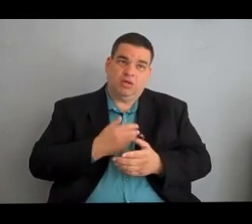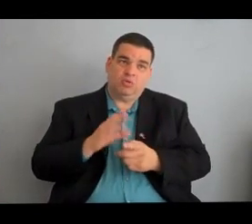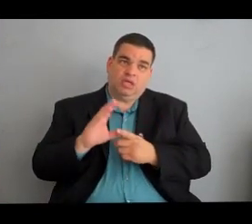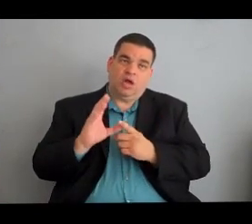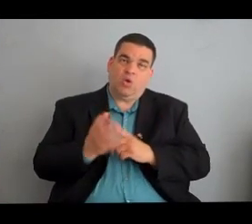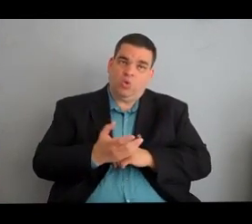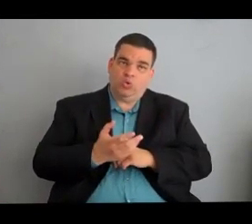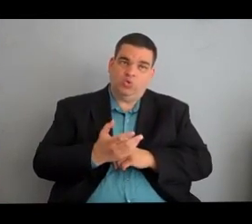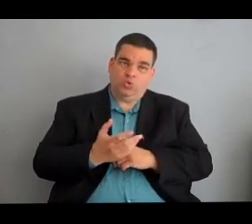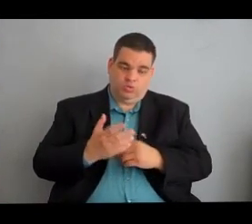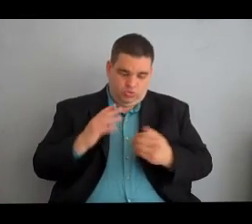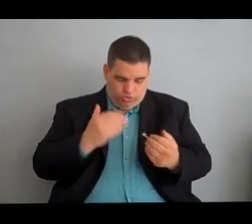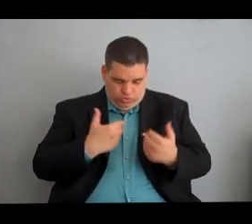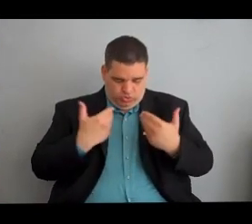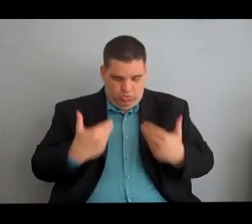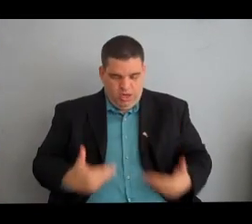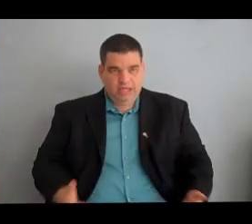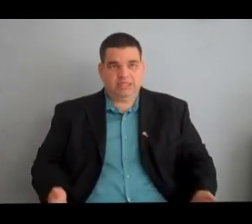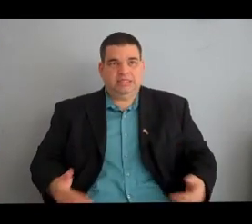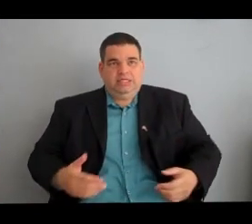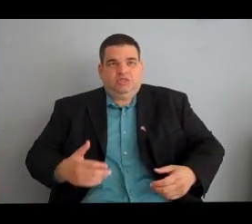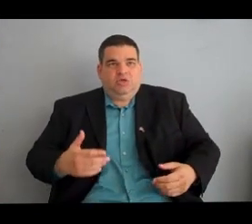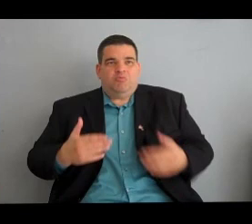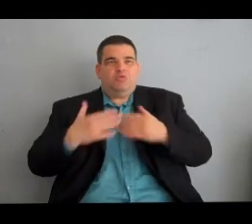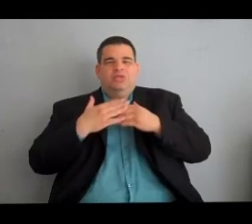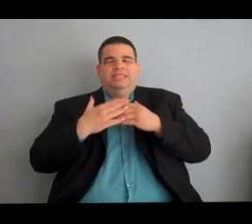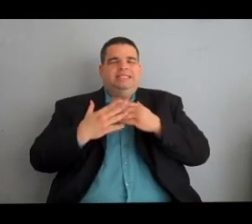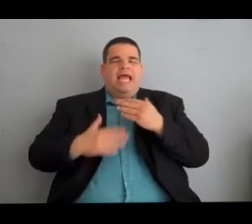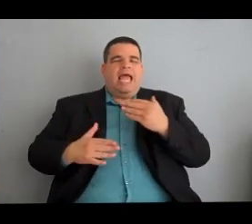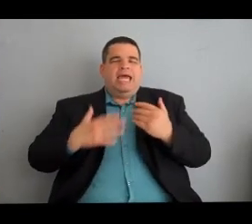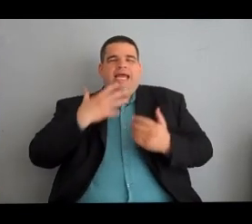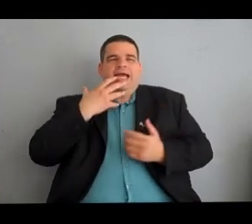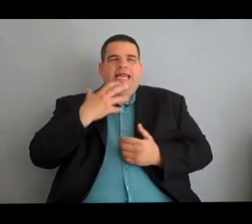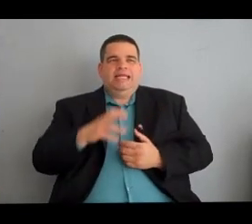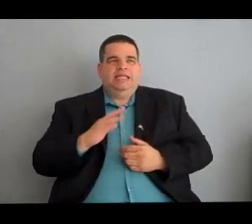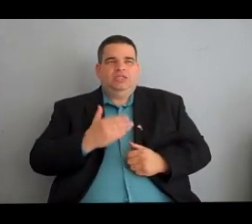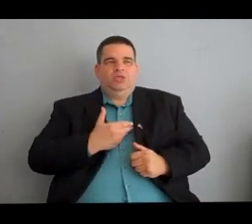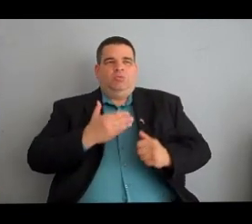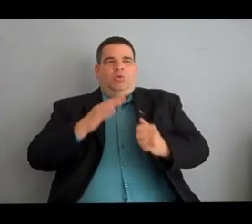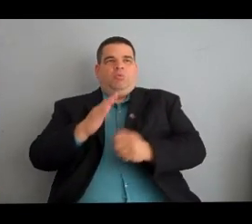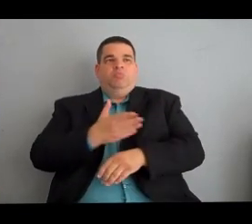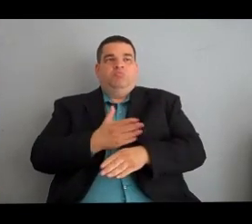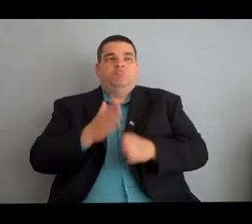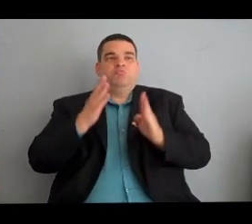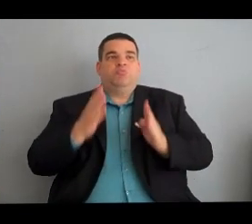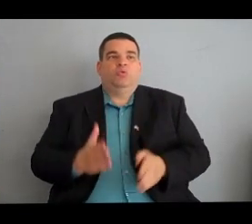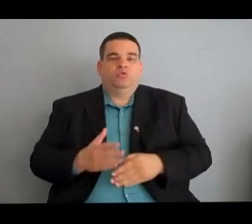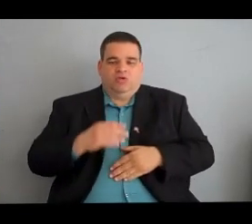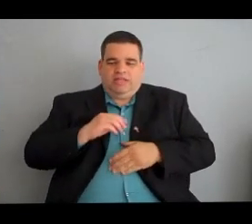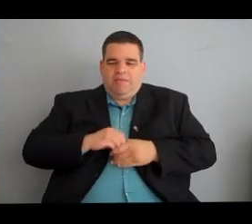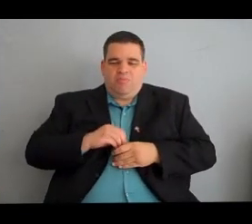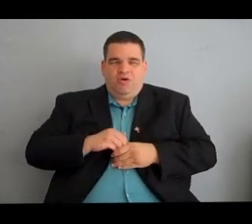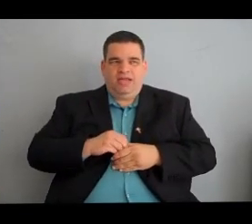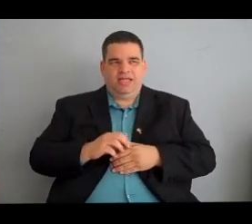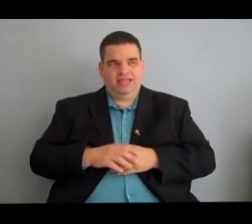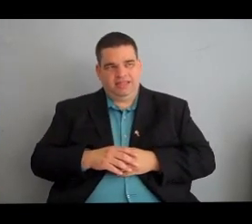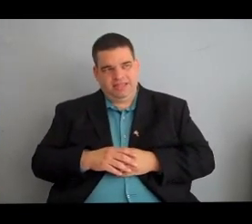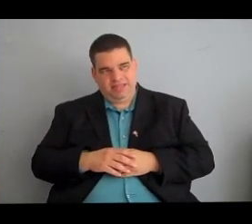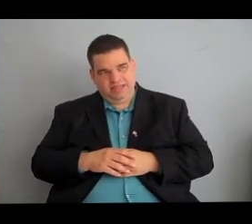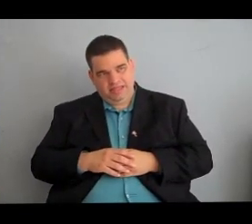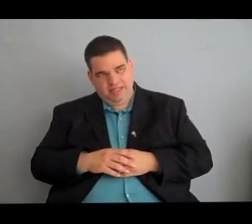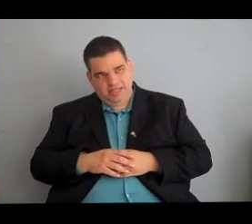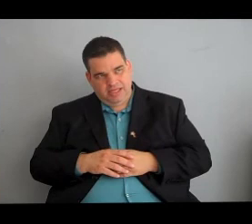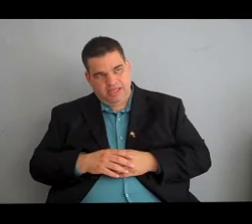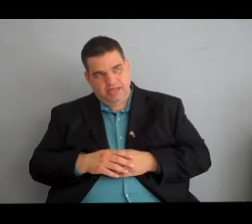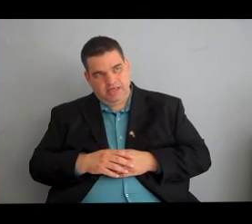sangre caliente, somos caribeños. Somos músicos, y la música está por dentro. Siempre la música está por dentro. El hecho de que puedan trabajar con distintos